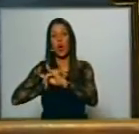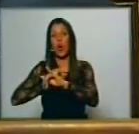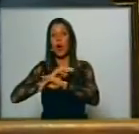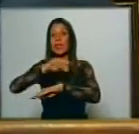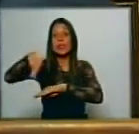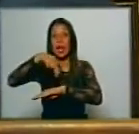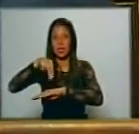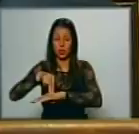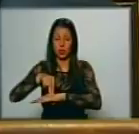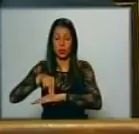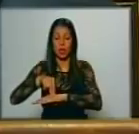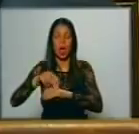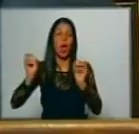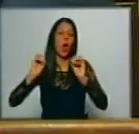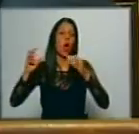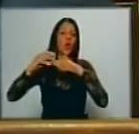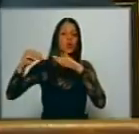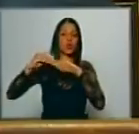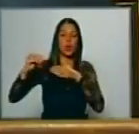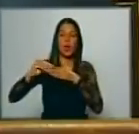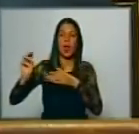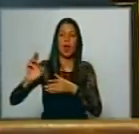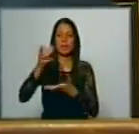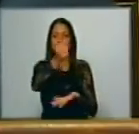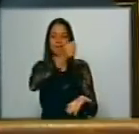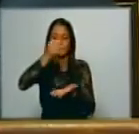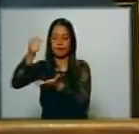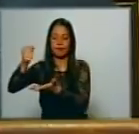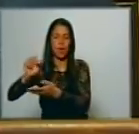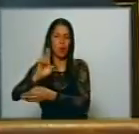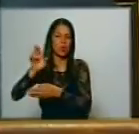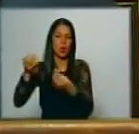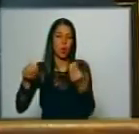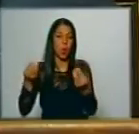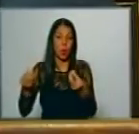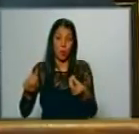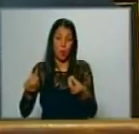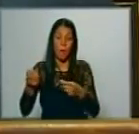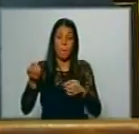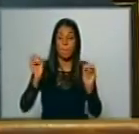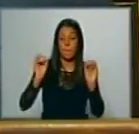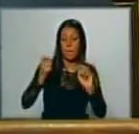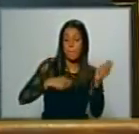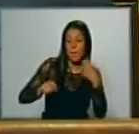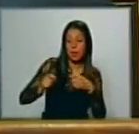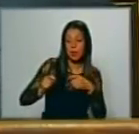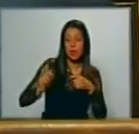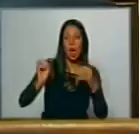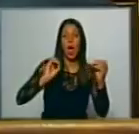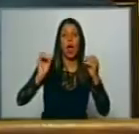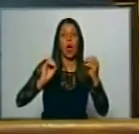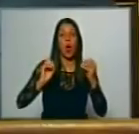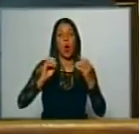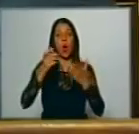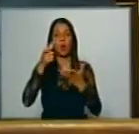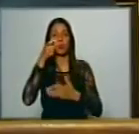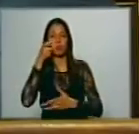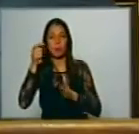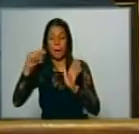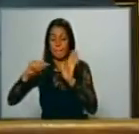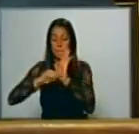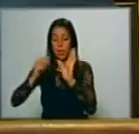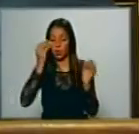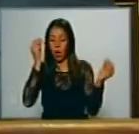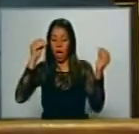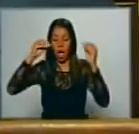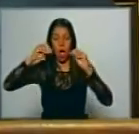y uso de divisas extranjeras en relación con la venta, disposición y fijación de precios de